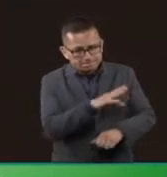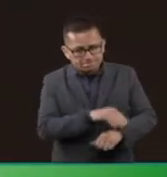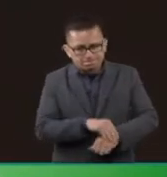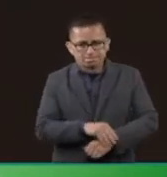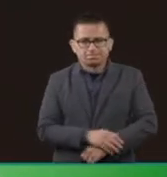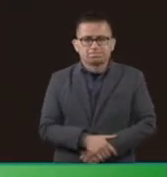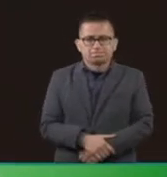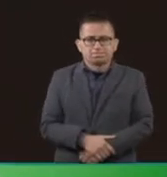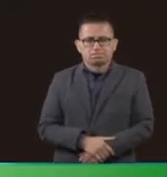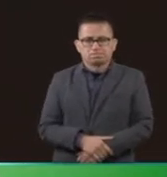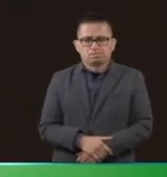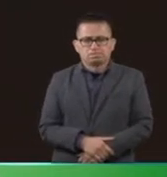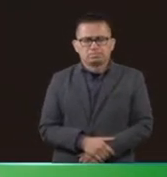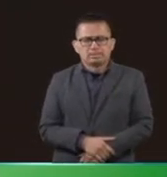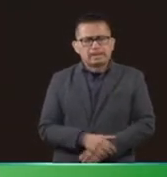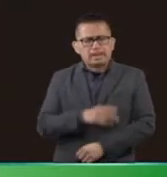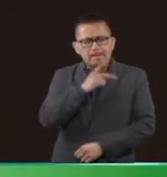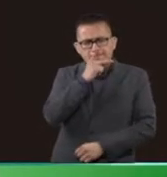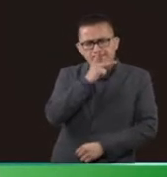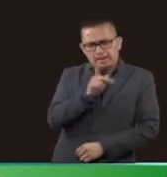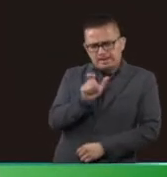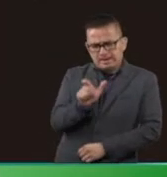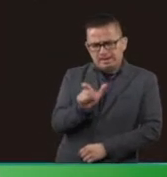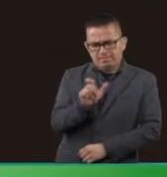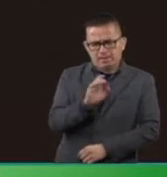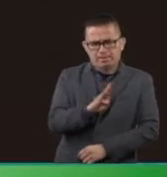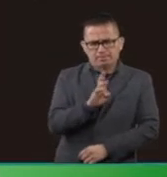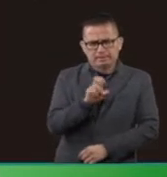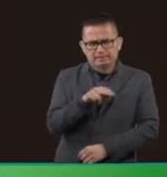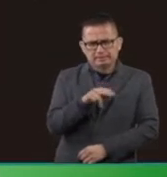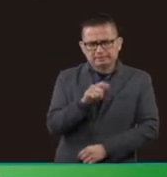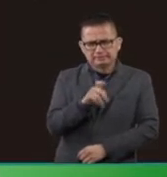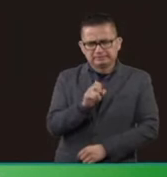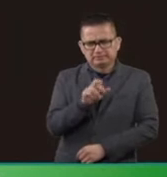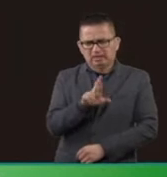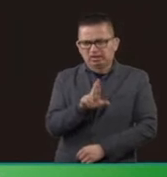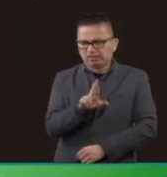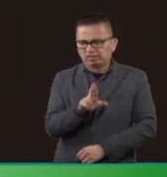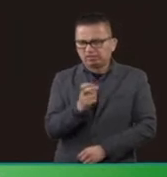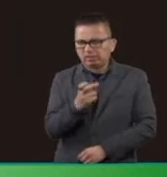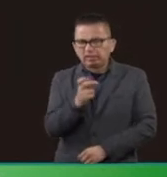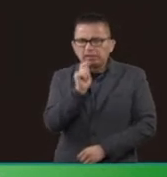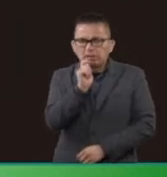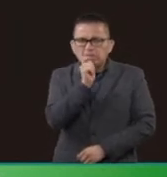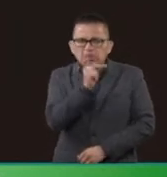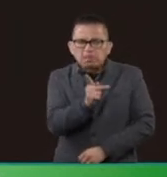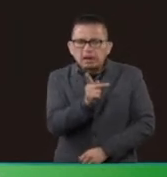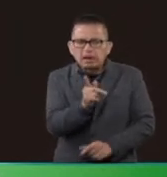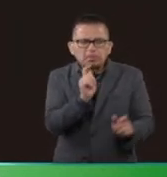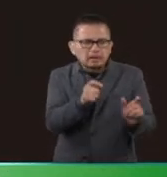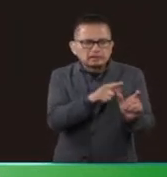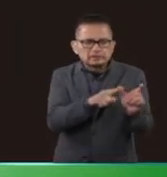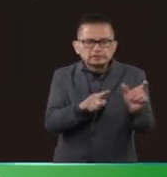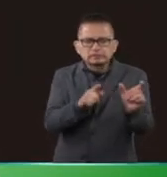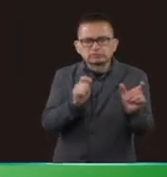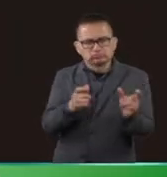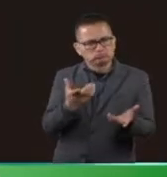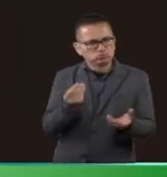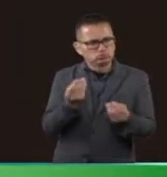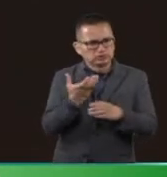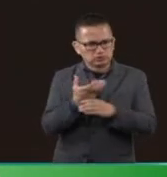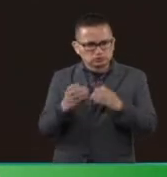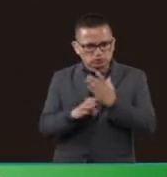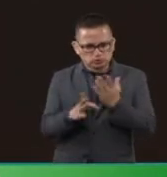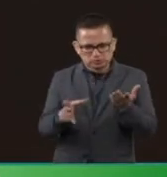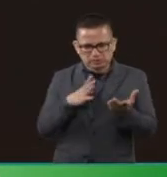bienestar es una palabra de grandes alcances es el producto de diferentes factores que